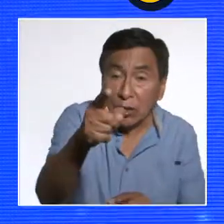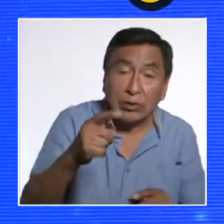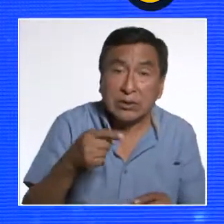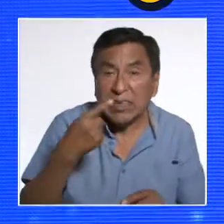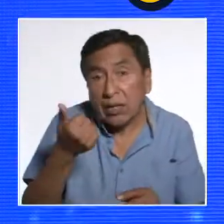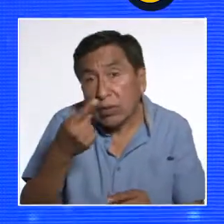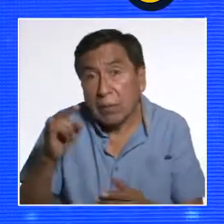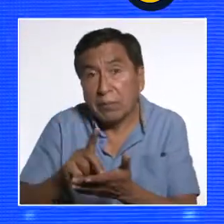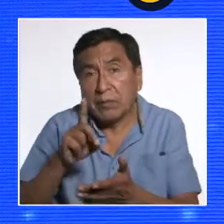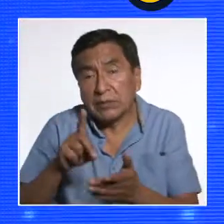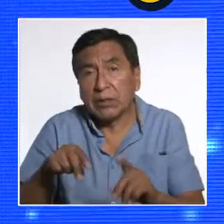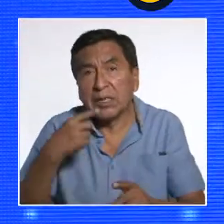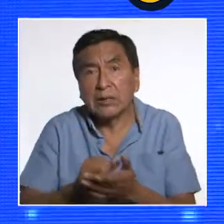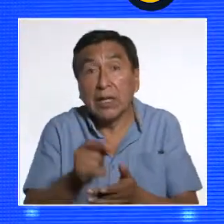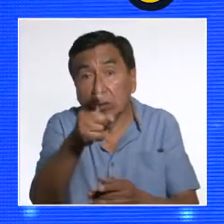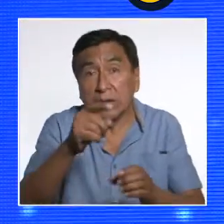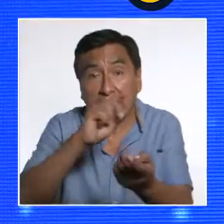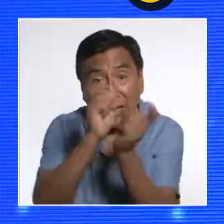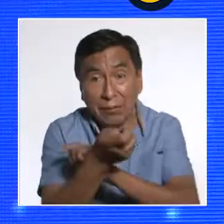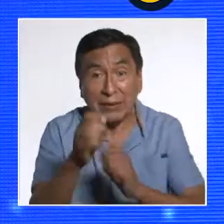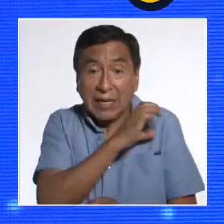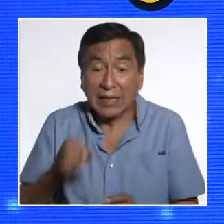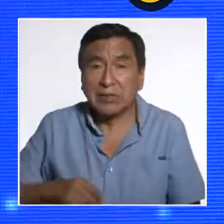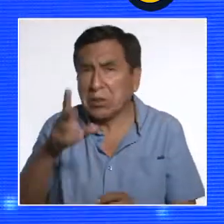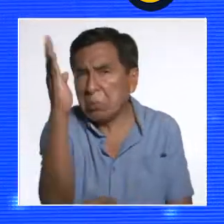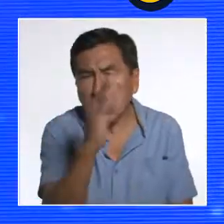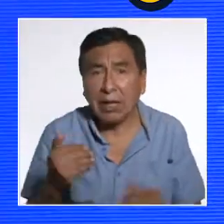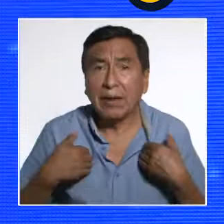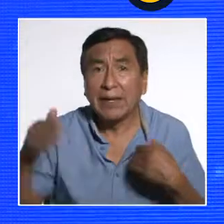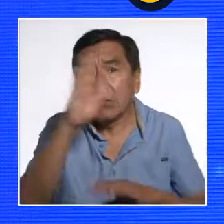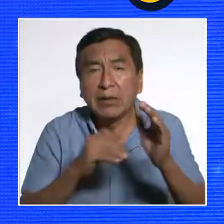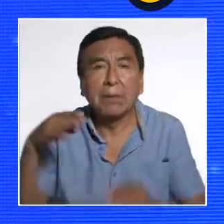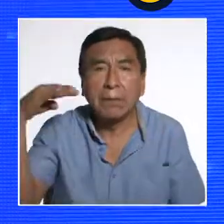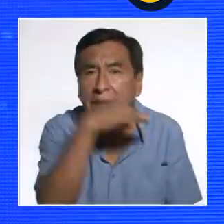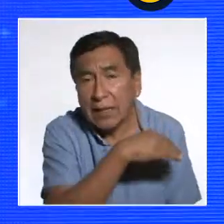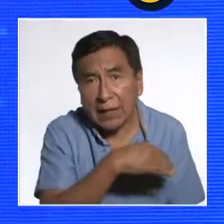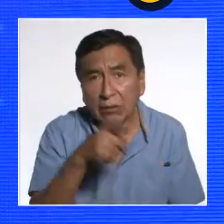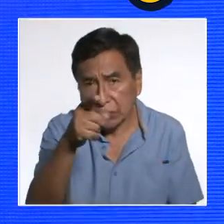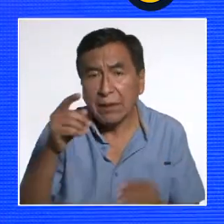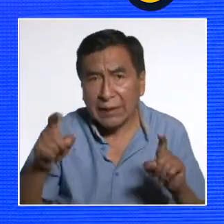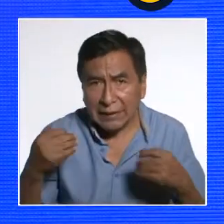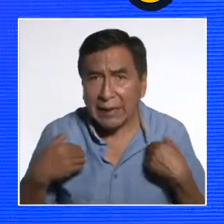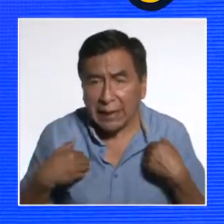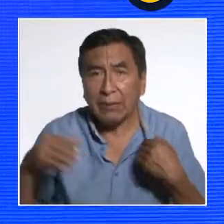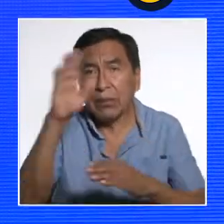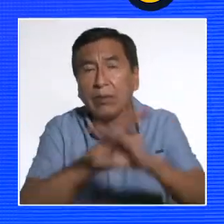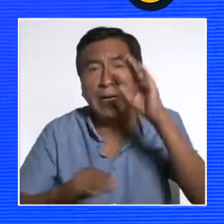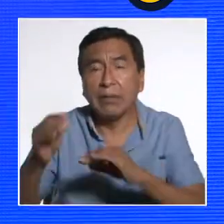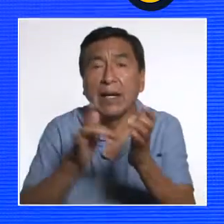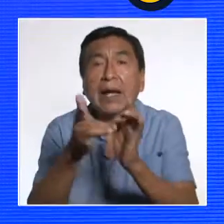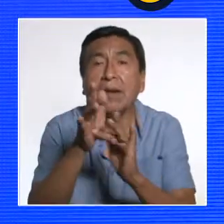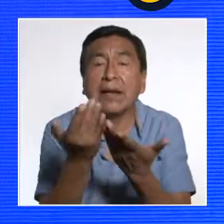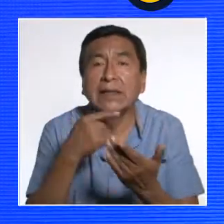tener problemas, falso evangelio. Porque usted va a tener problemas. Porque la Biblia dice en Salmos que